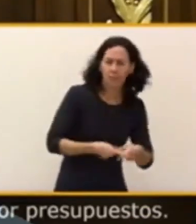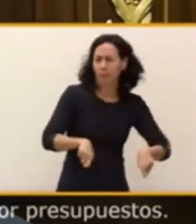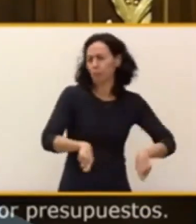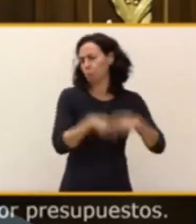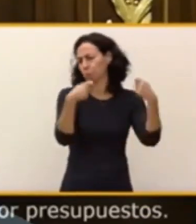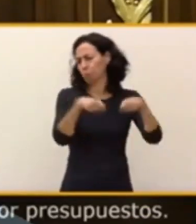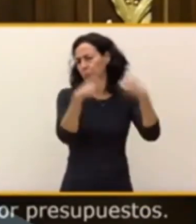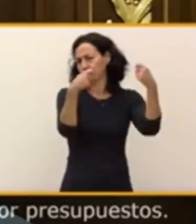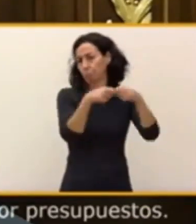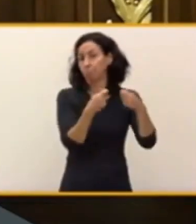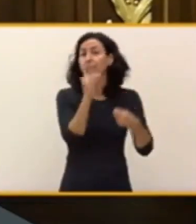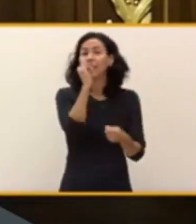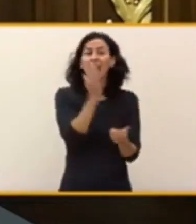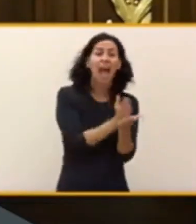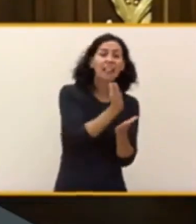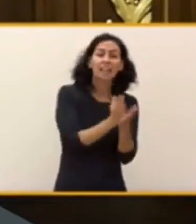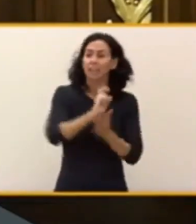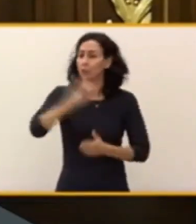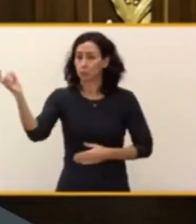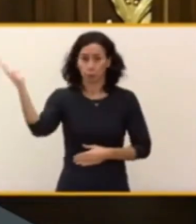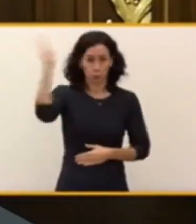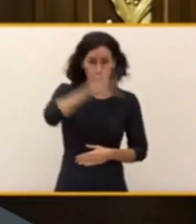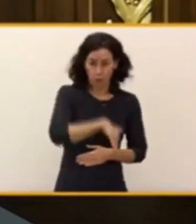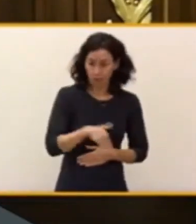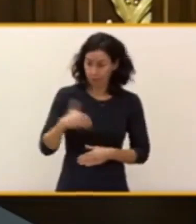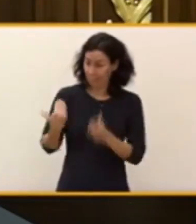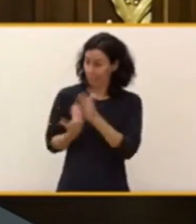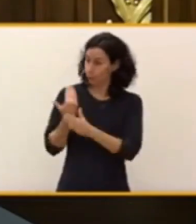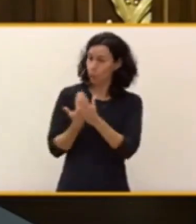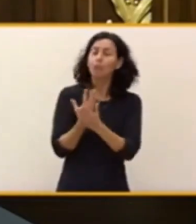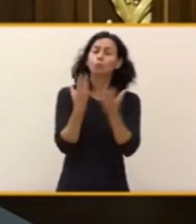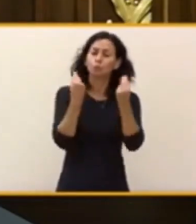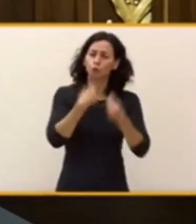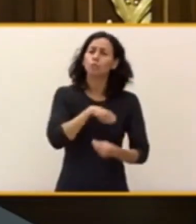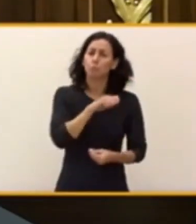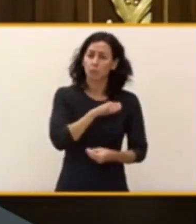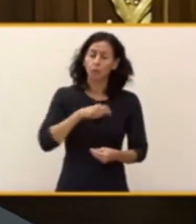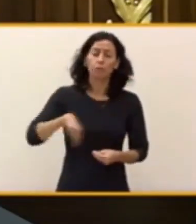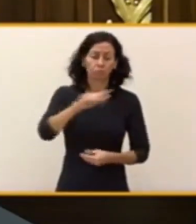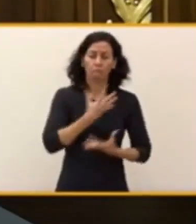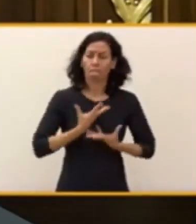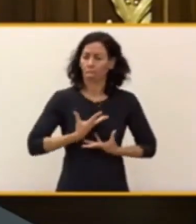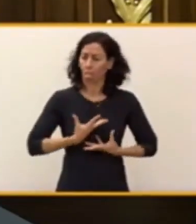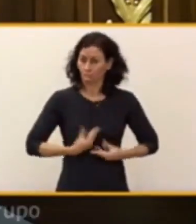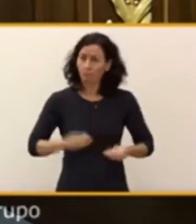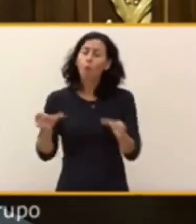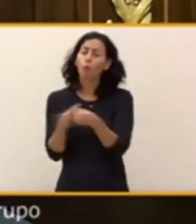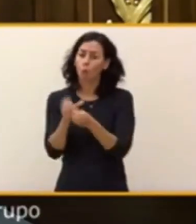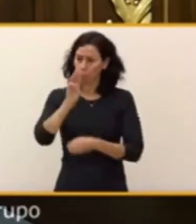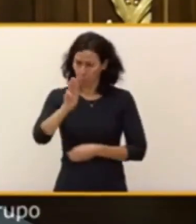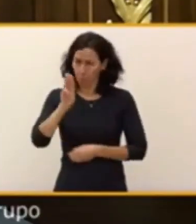Estos días muchos españoles se sienten decepcionados con mi grupo parlamentario y tienen razón. Pero señor Sánchez,